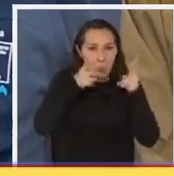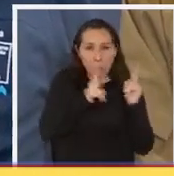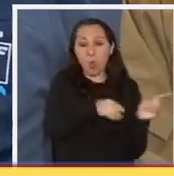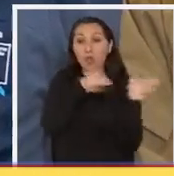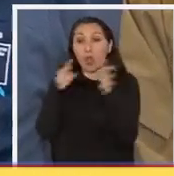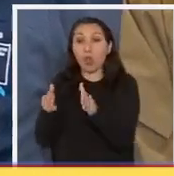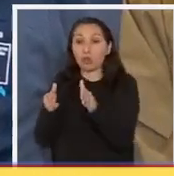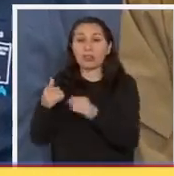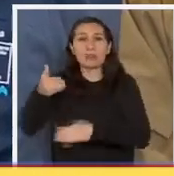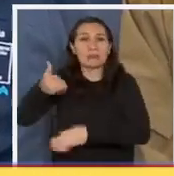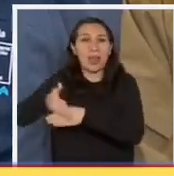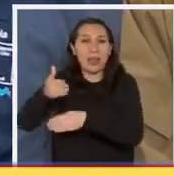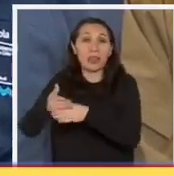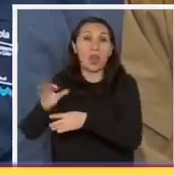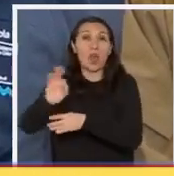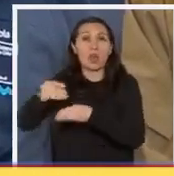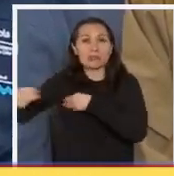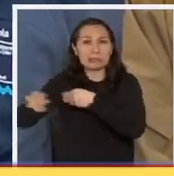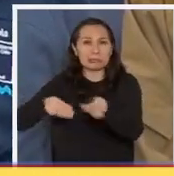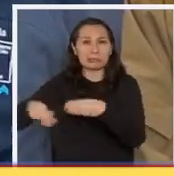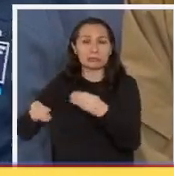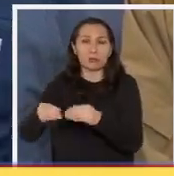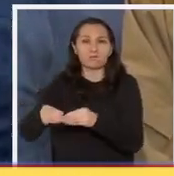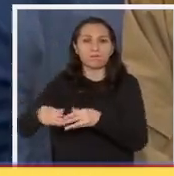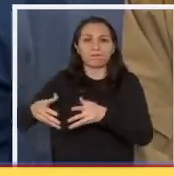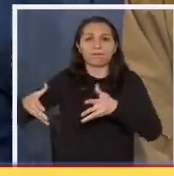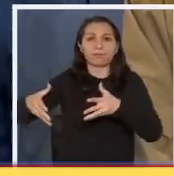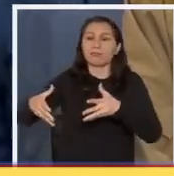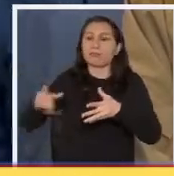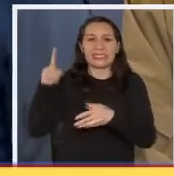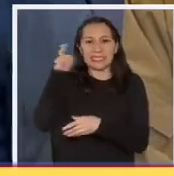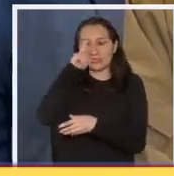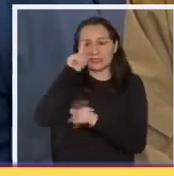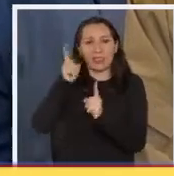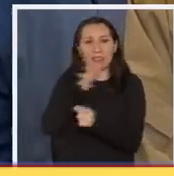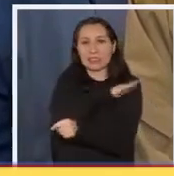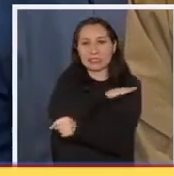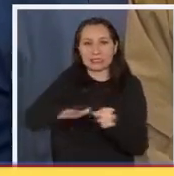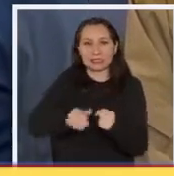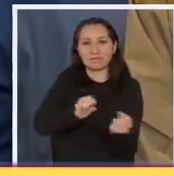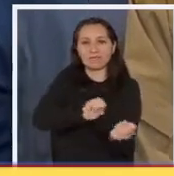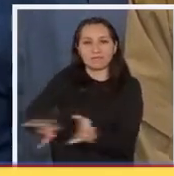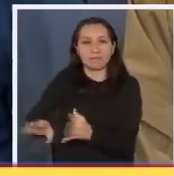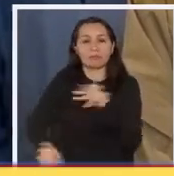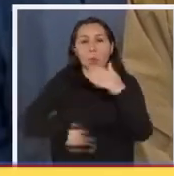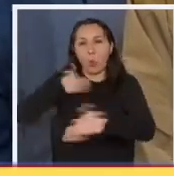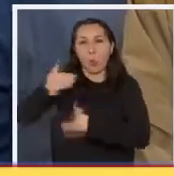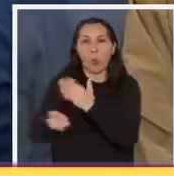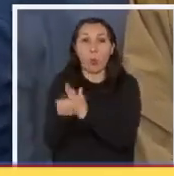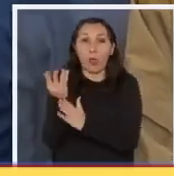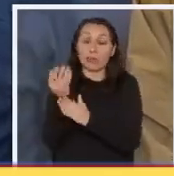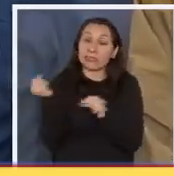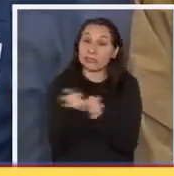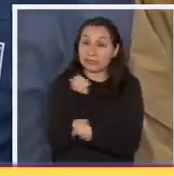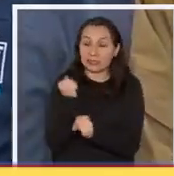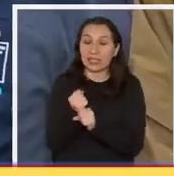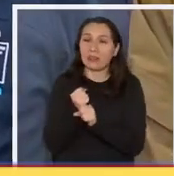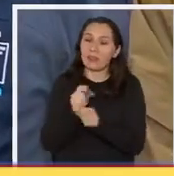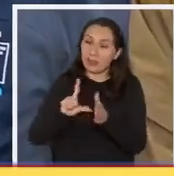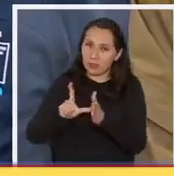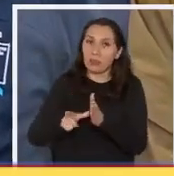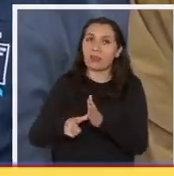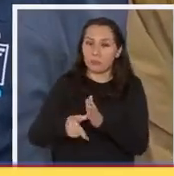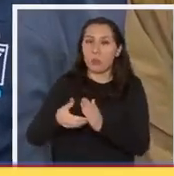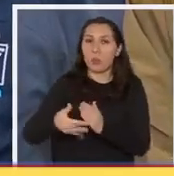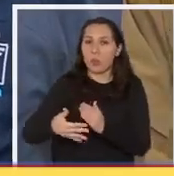en particular algunas de madera o de cholguán, que están más hinchadas, que va a ser más difícil. Por lo tanto, esto es una tarea que va a demorar